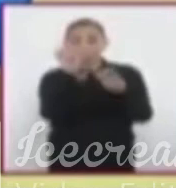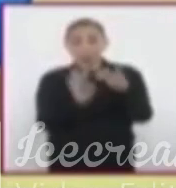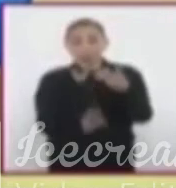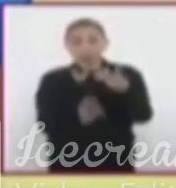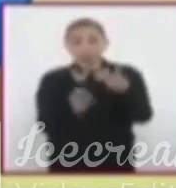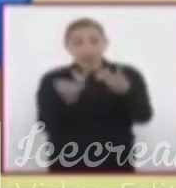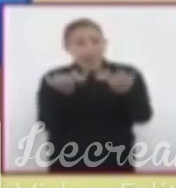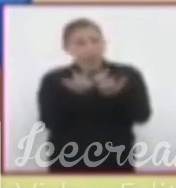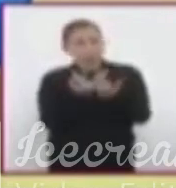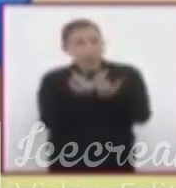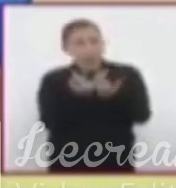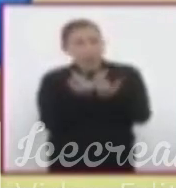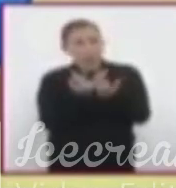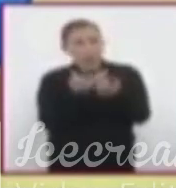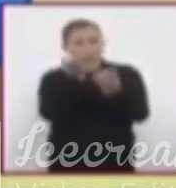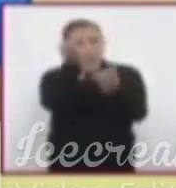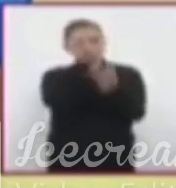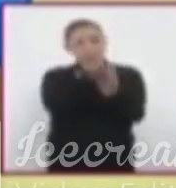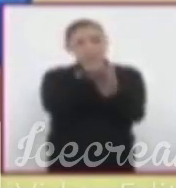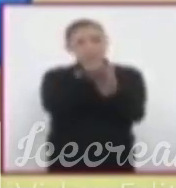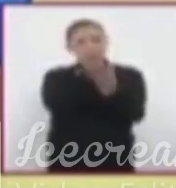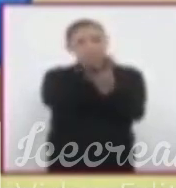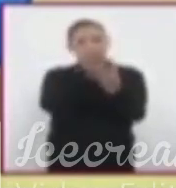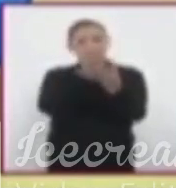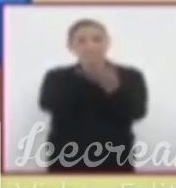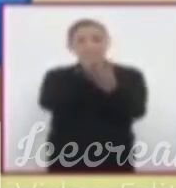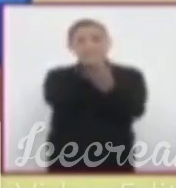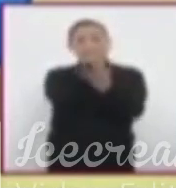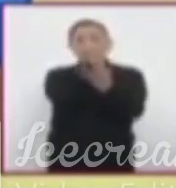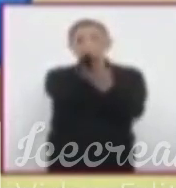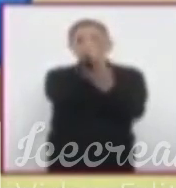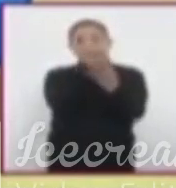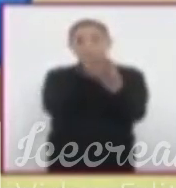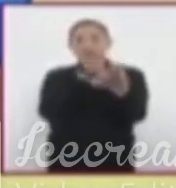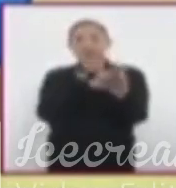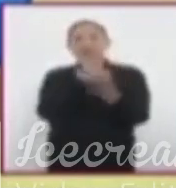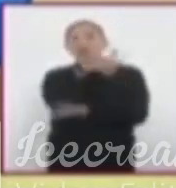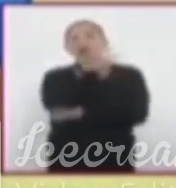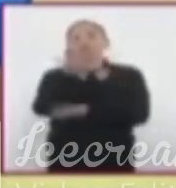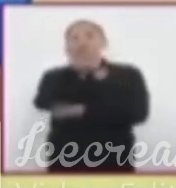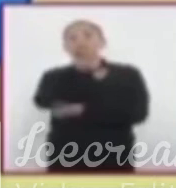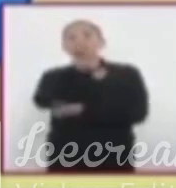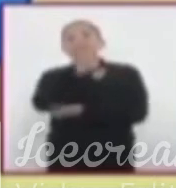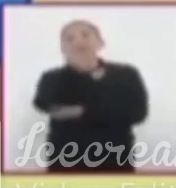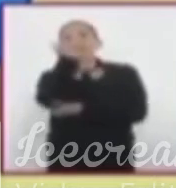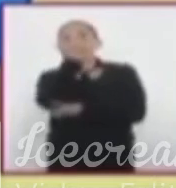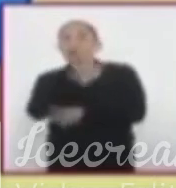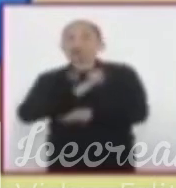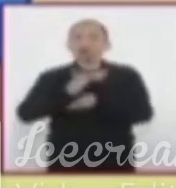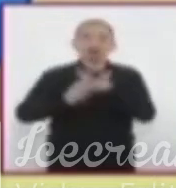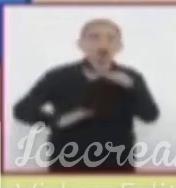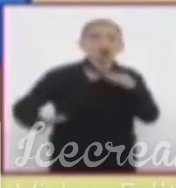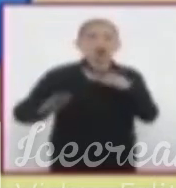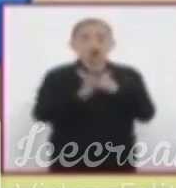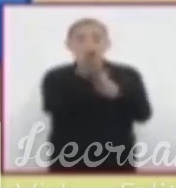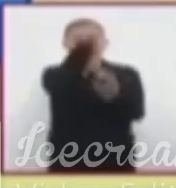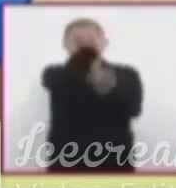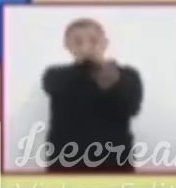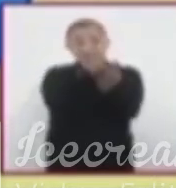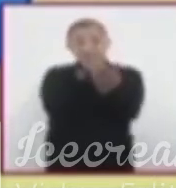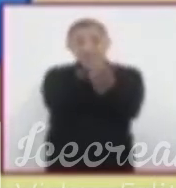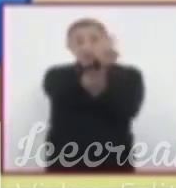25% es igual a una cuarta parte. Si en una telesecundaria hay 460 alumnos, la mitad